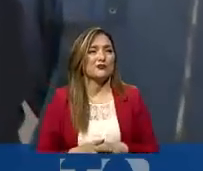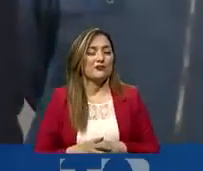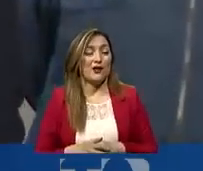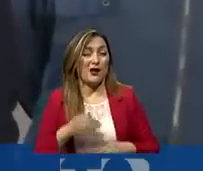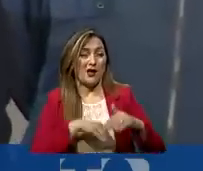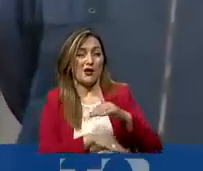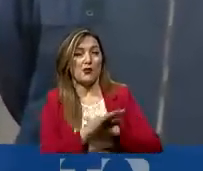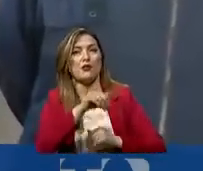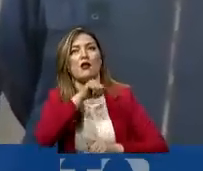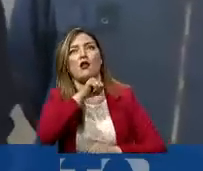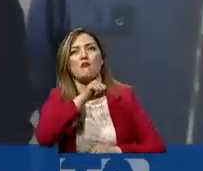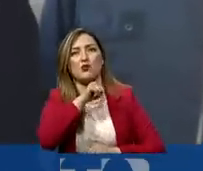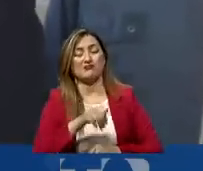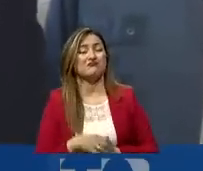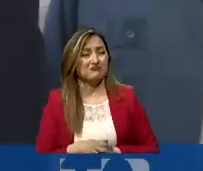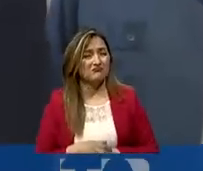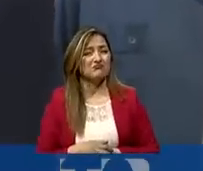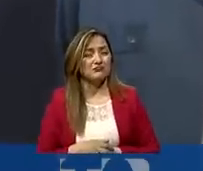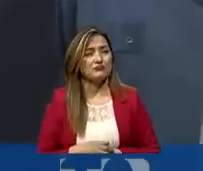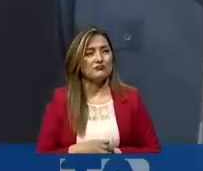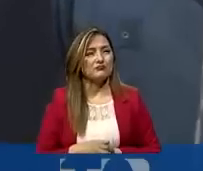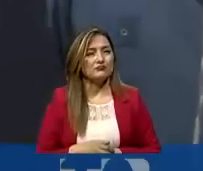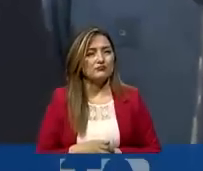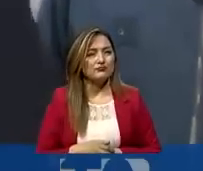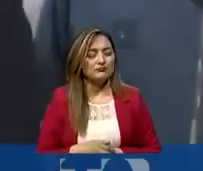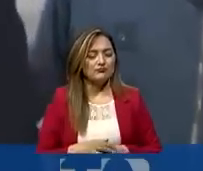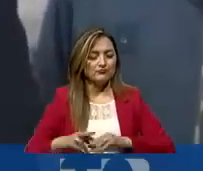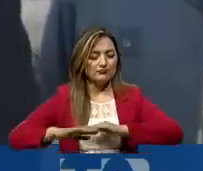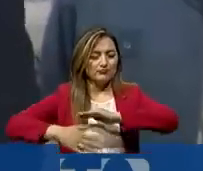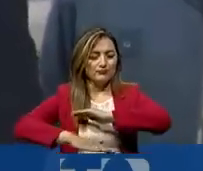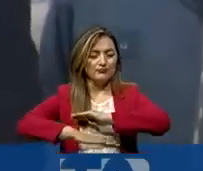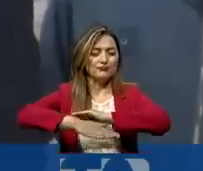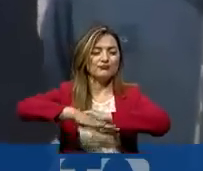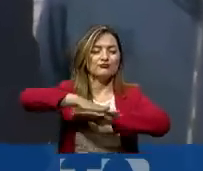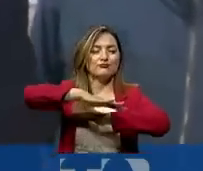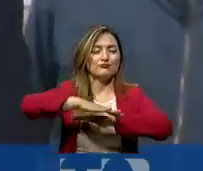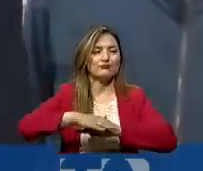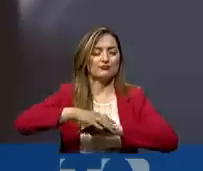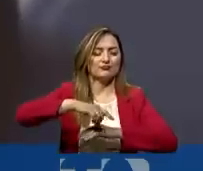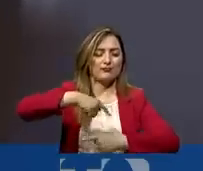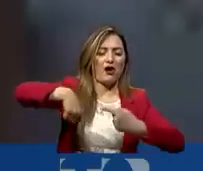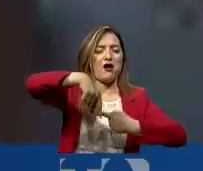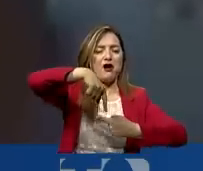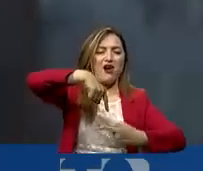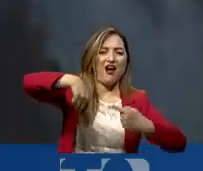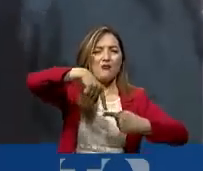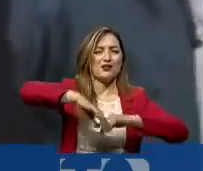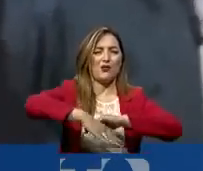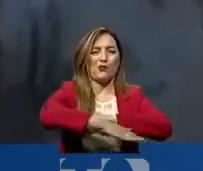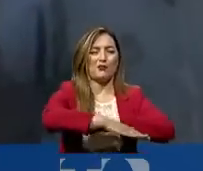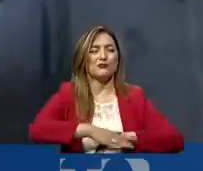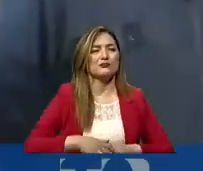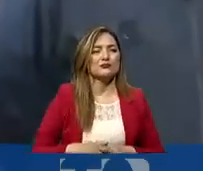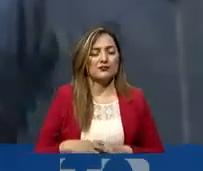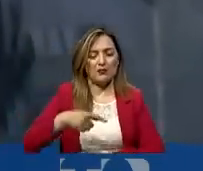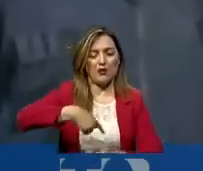de delincuentes, porque cuando sube lo que está el río, ¿qué es lo que causa? Remolino, y en la parte de abajo